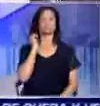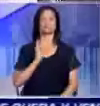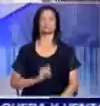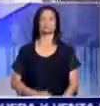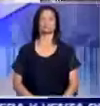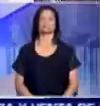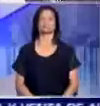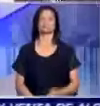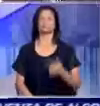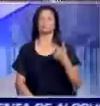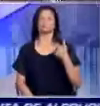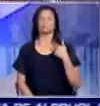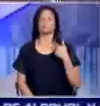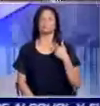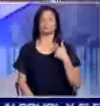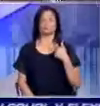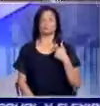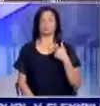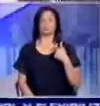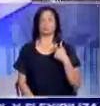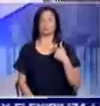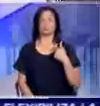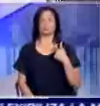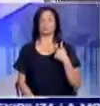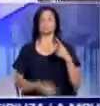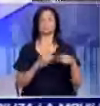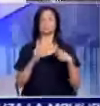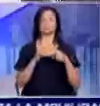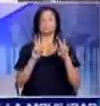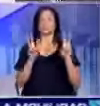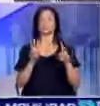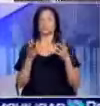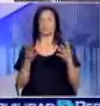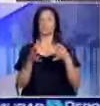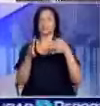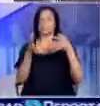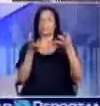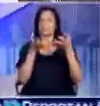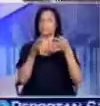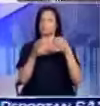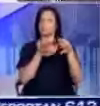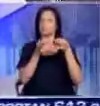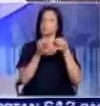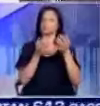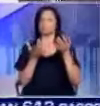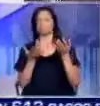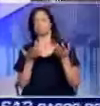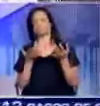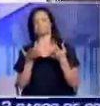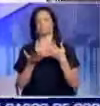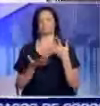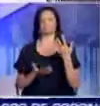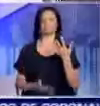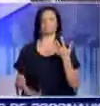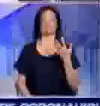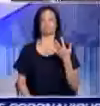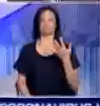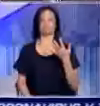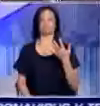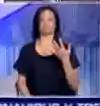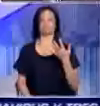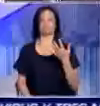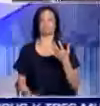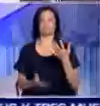deportiva yo sobre este tema quería puntualizar algo al menos he dicho esta